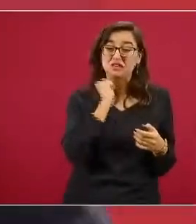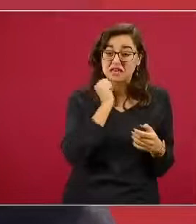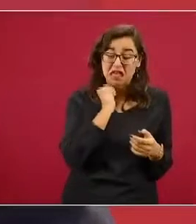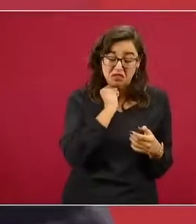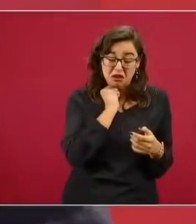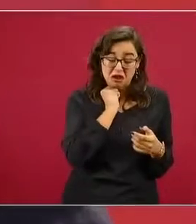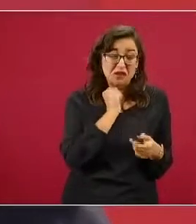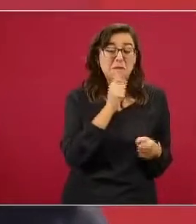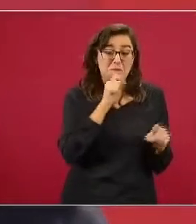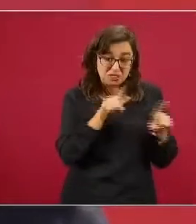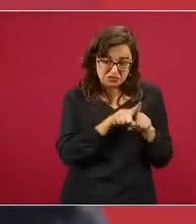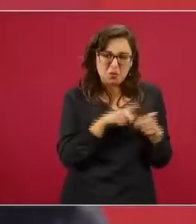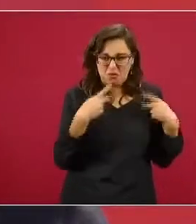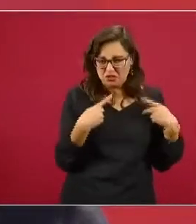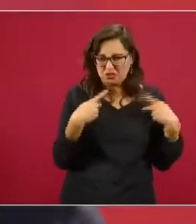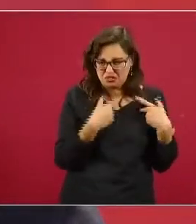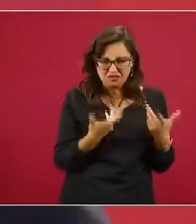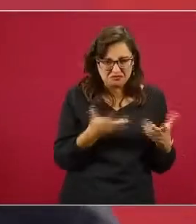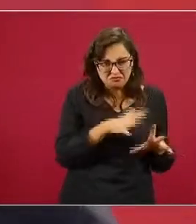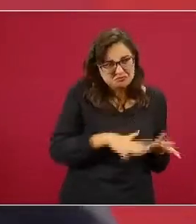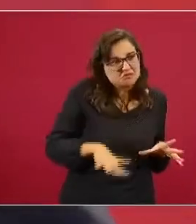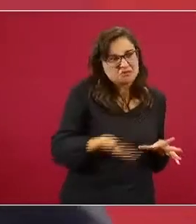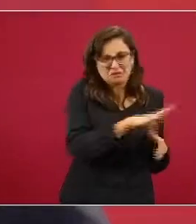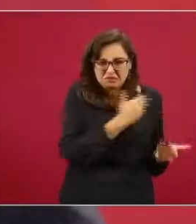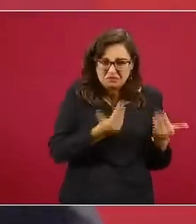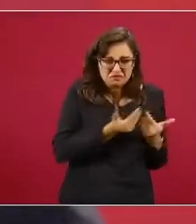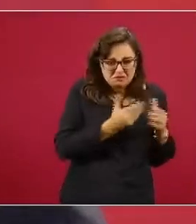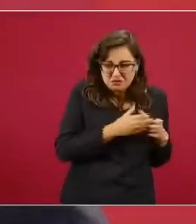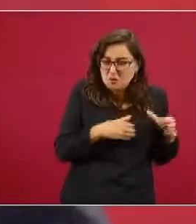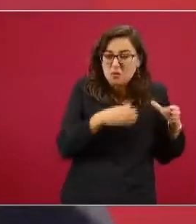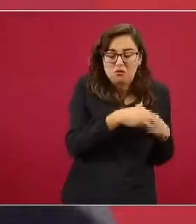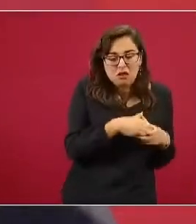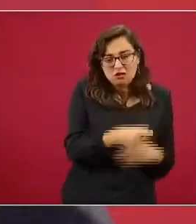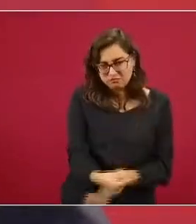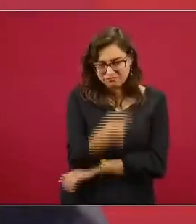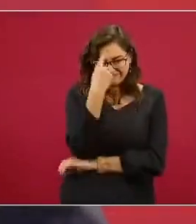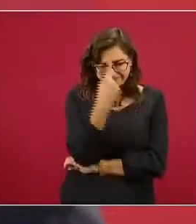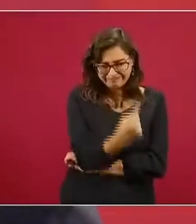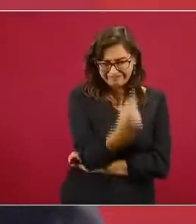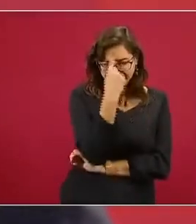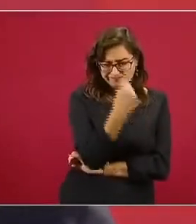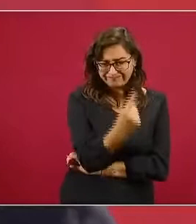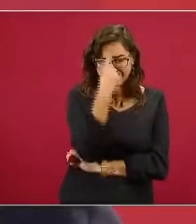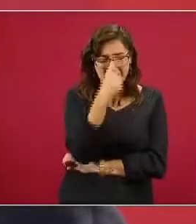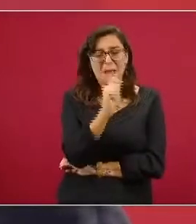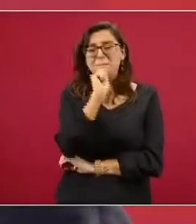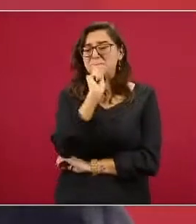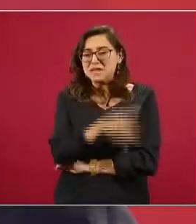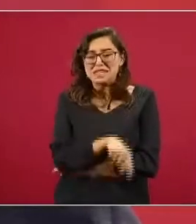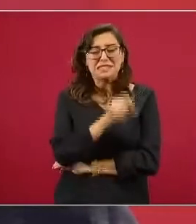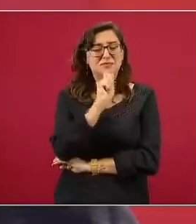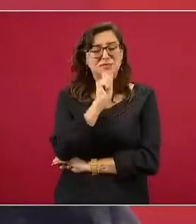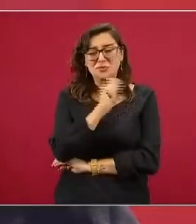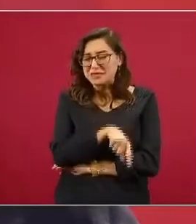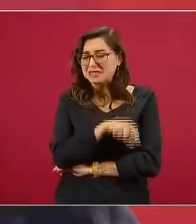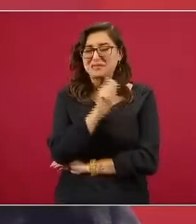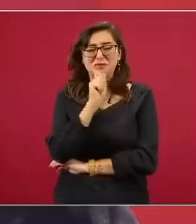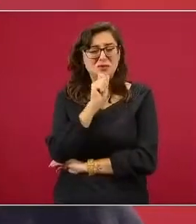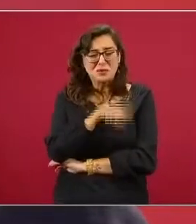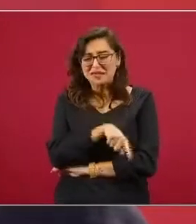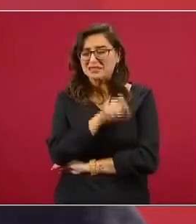en una misma idea y vuelve a recitar las mismas 20